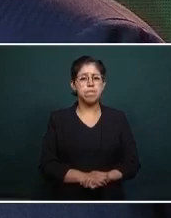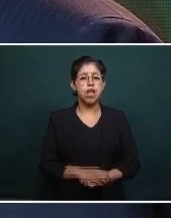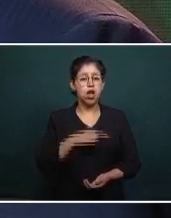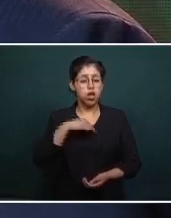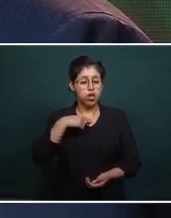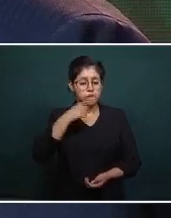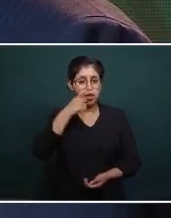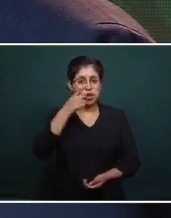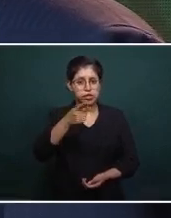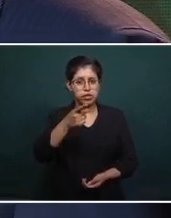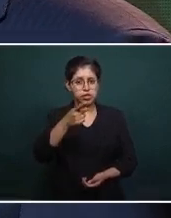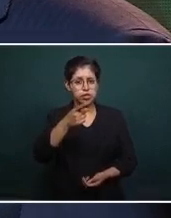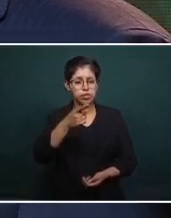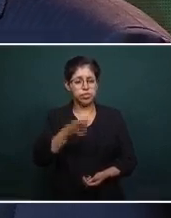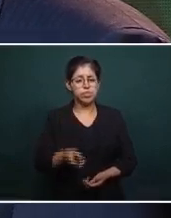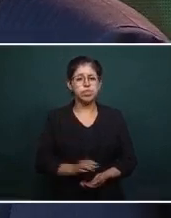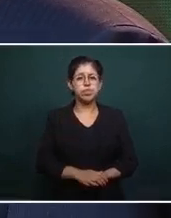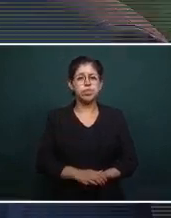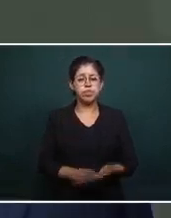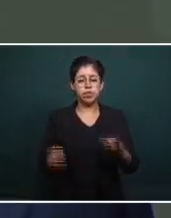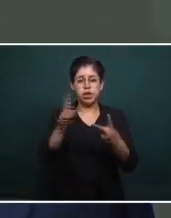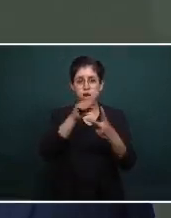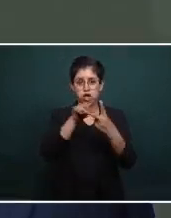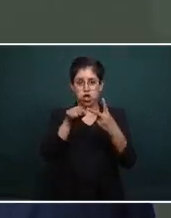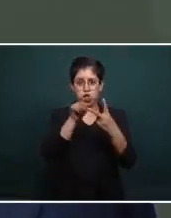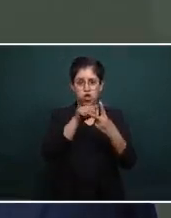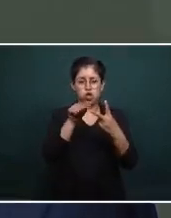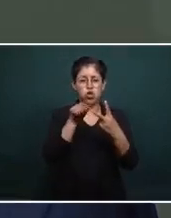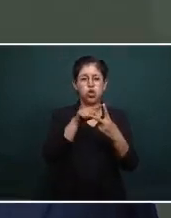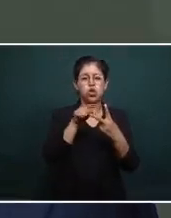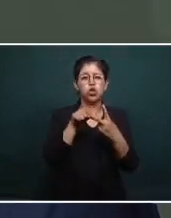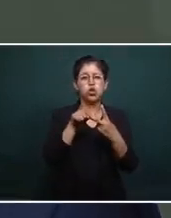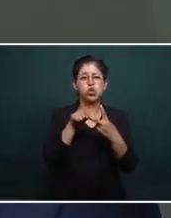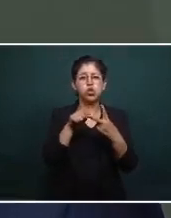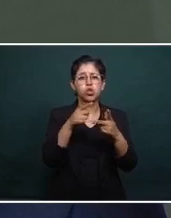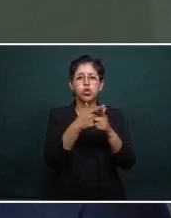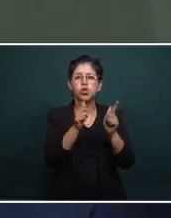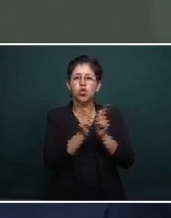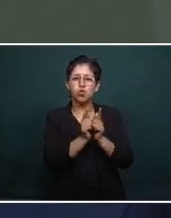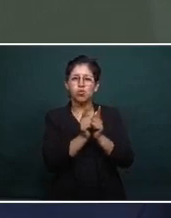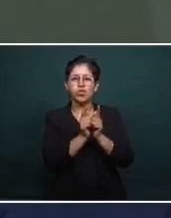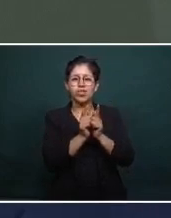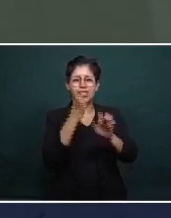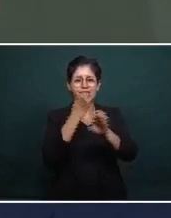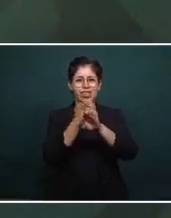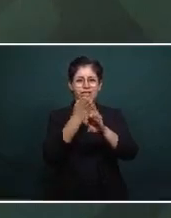en los dos partidos principales de Estados Unidos